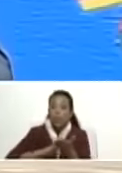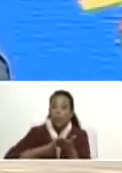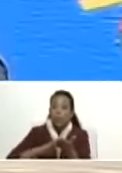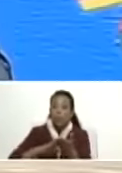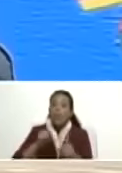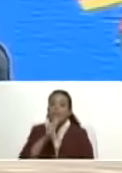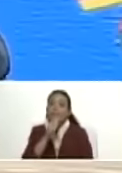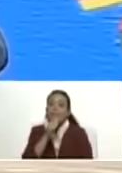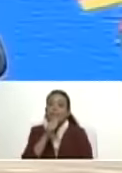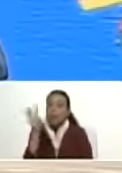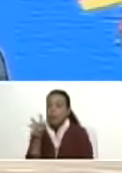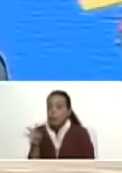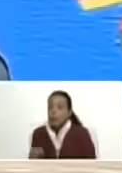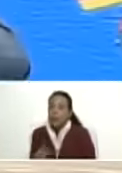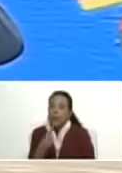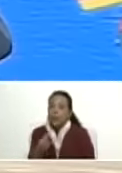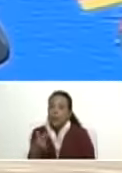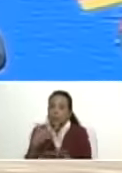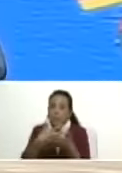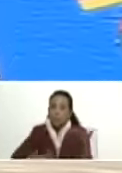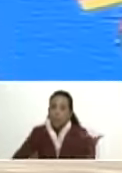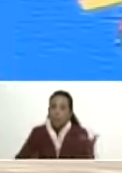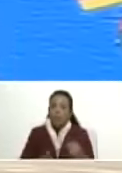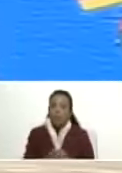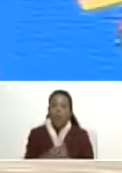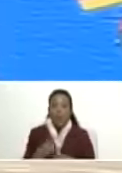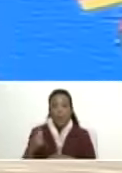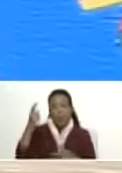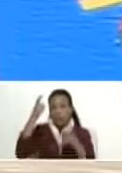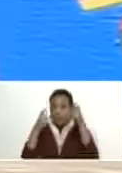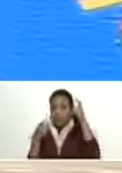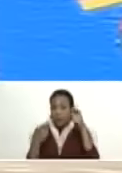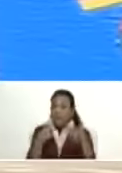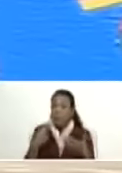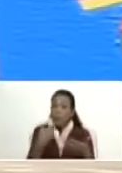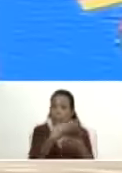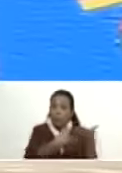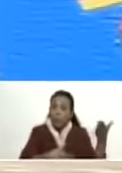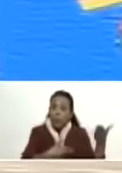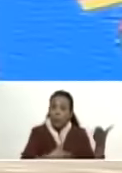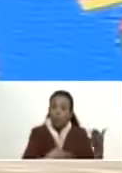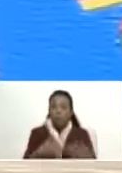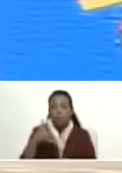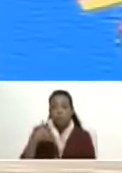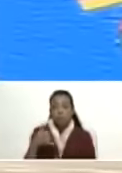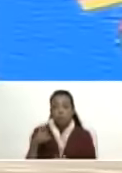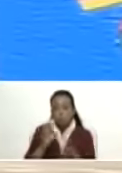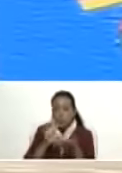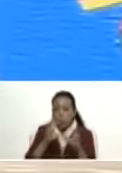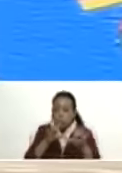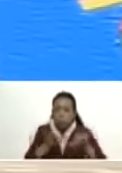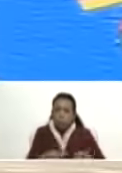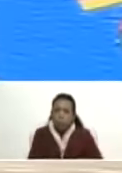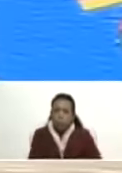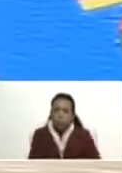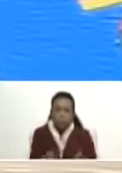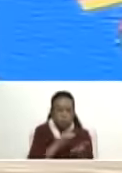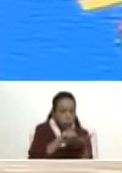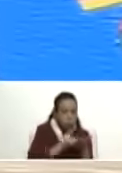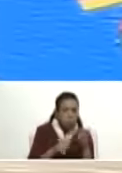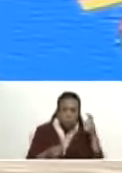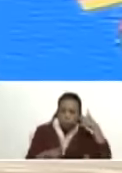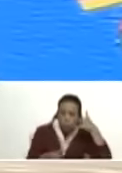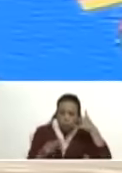instrumento, dice el texto, redactado por el comandante Chávez, dictado por teléfono a mí y negociado directamente con Guyana